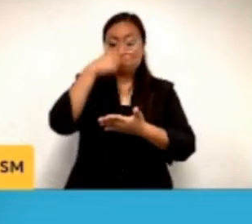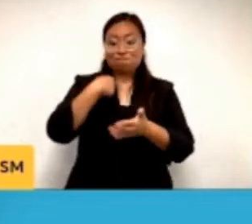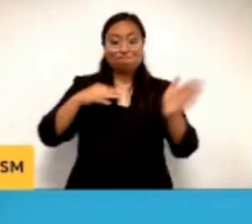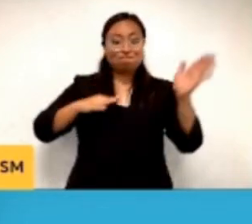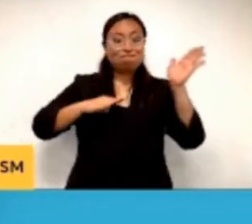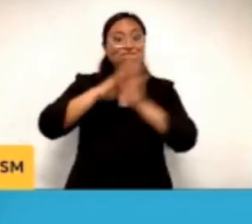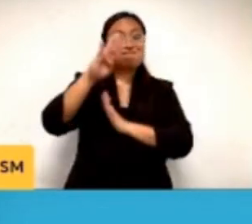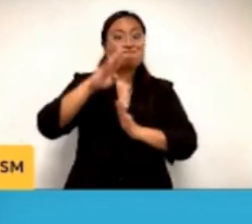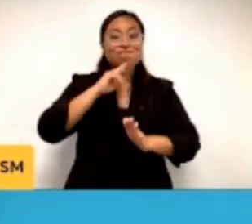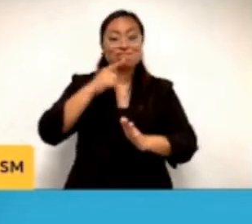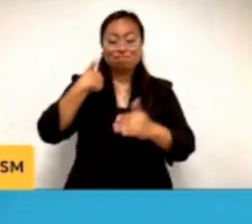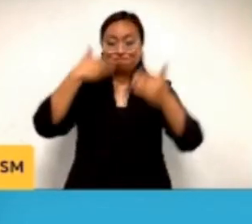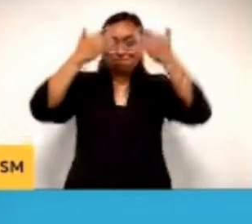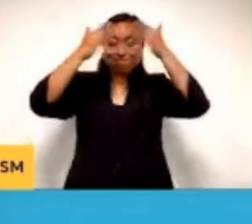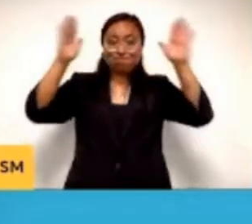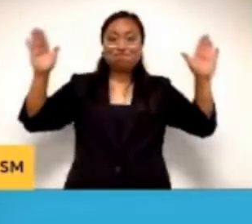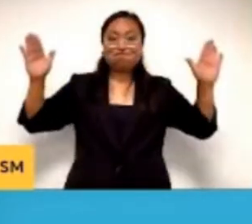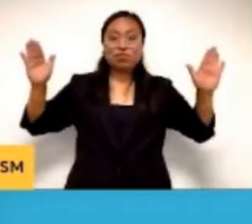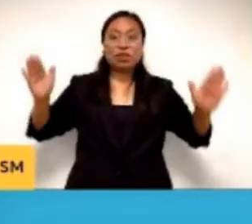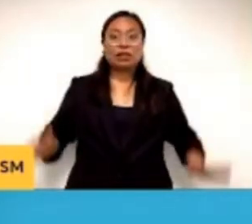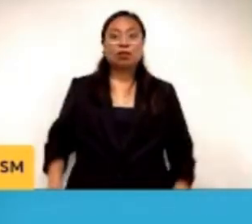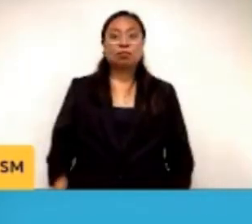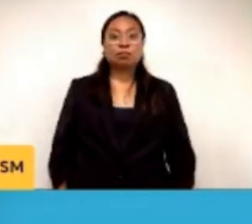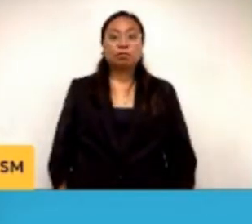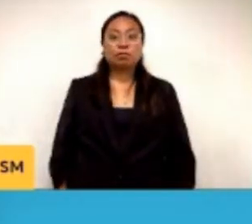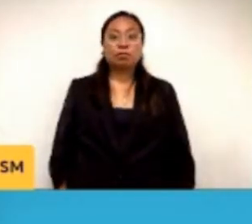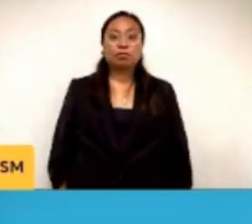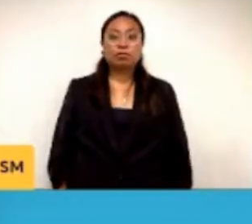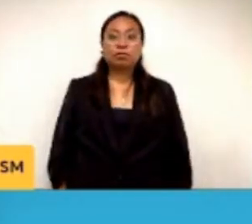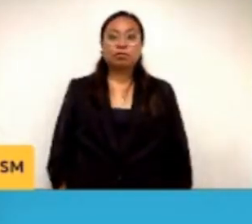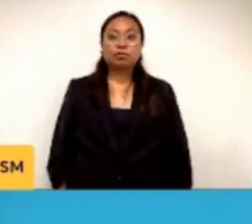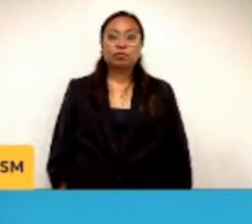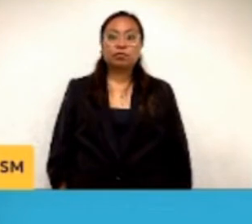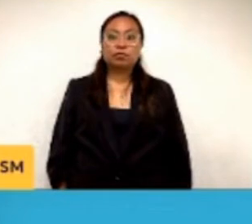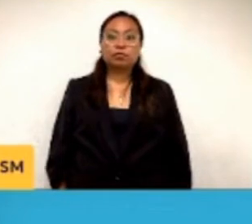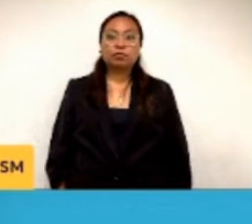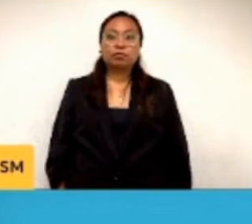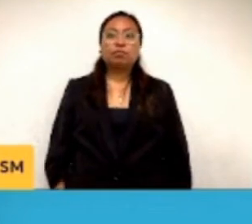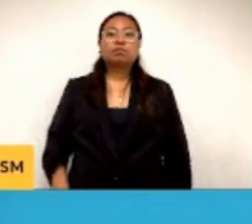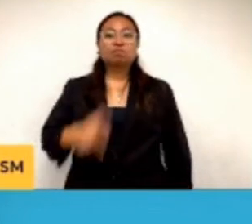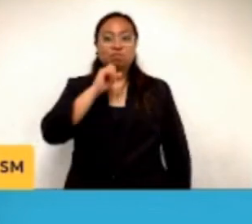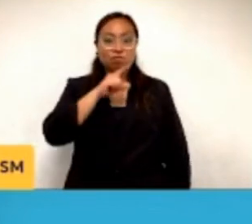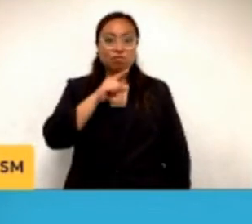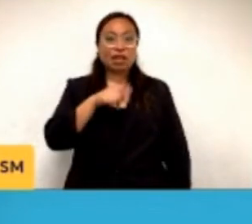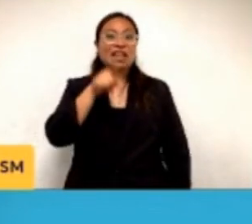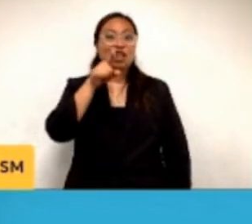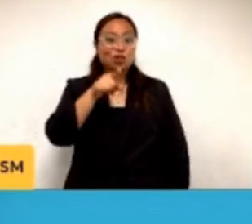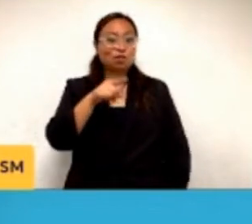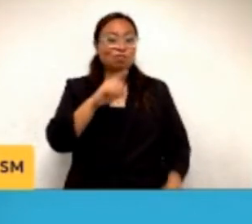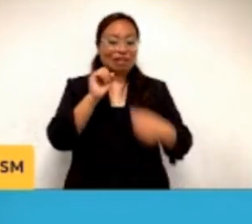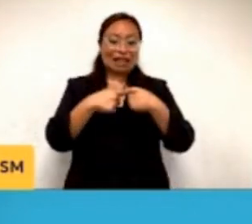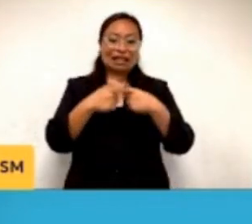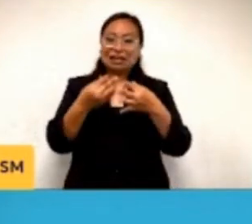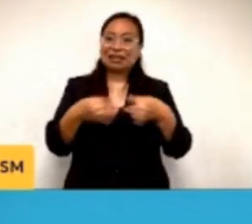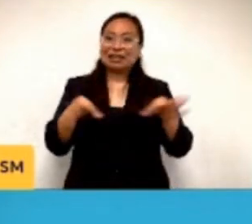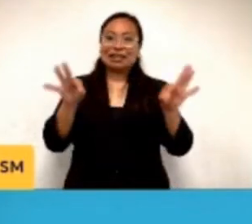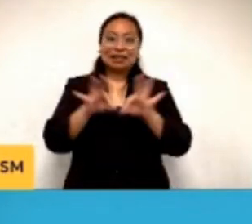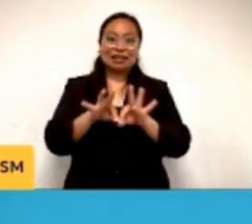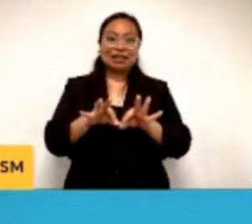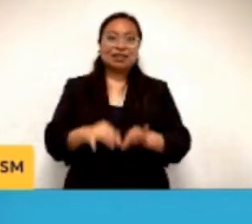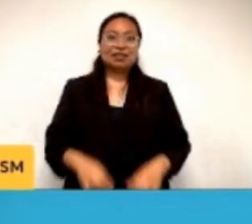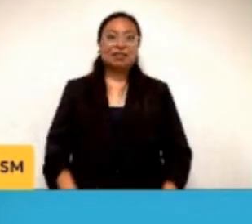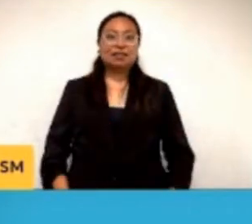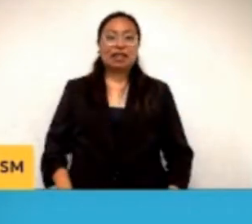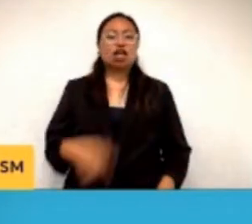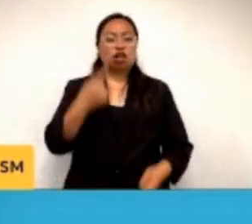a ampliar mi perspectiva como agente de cambio. Y otra cosa que también me parece muy relevante y sé que probablemente tú ya lo